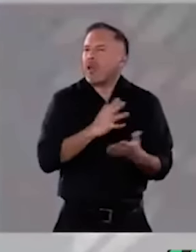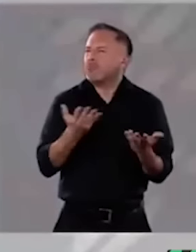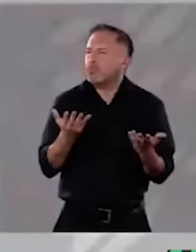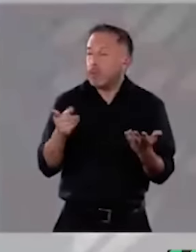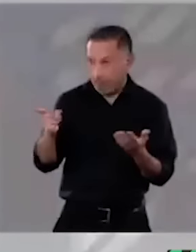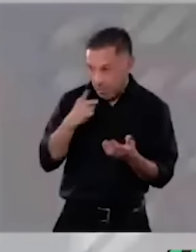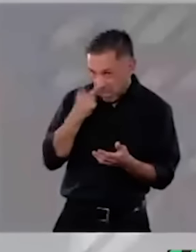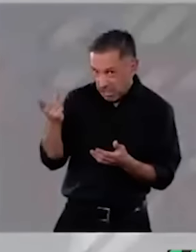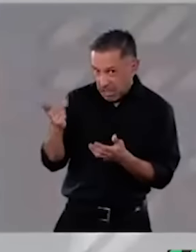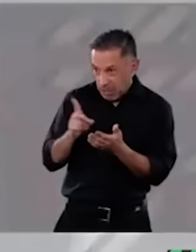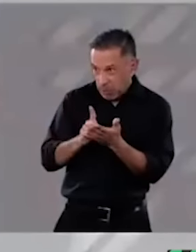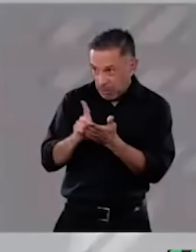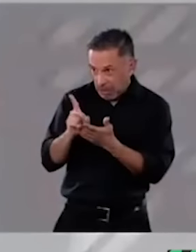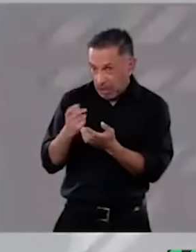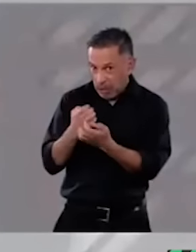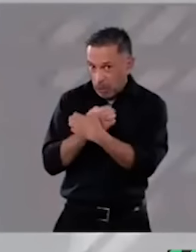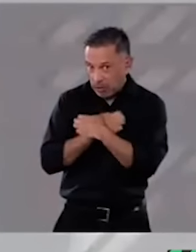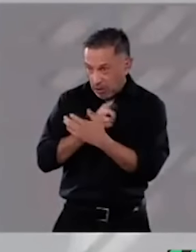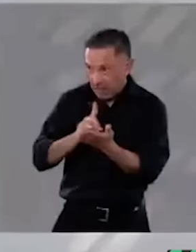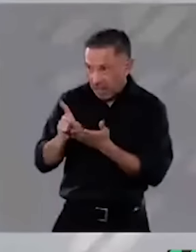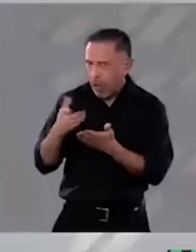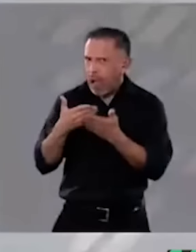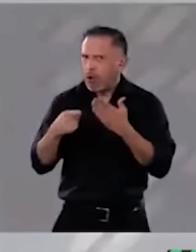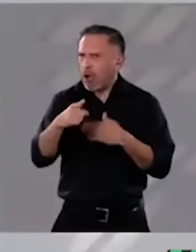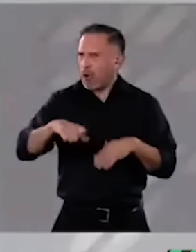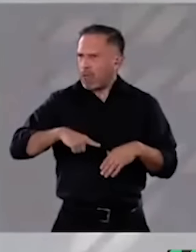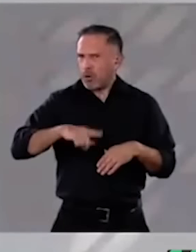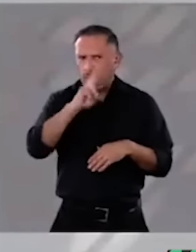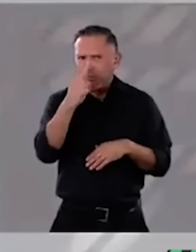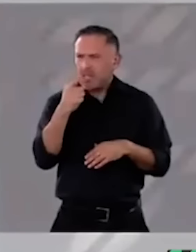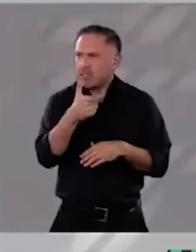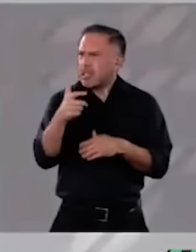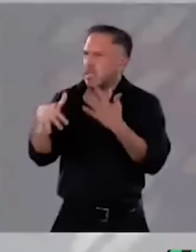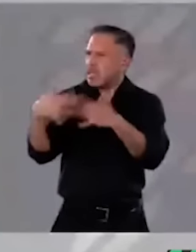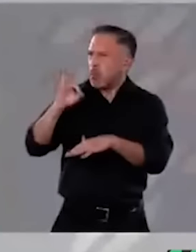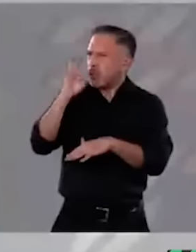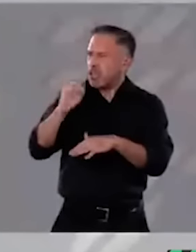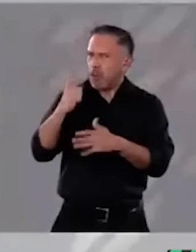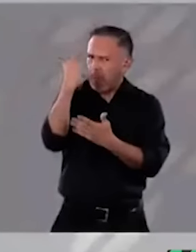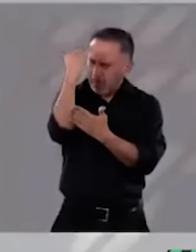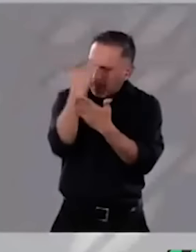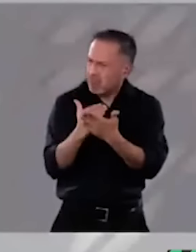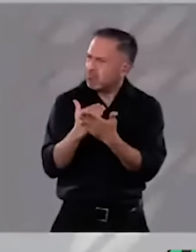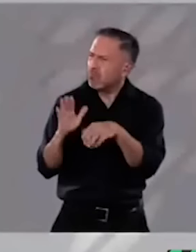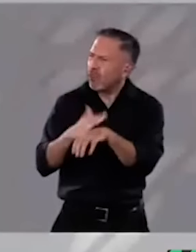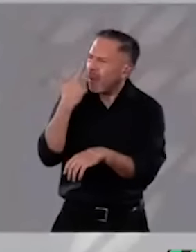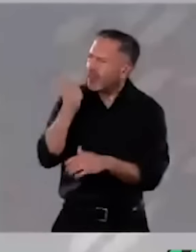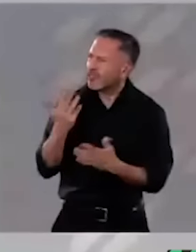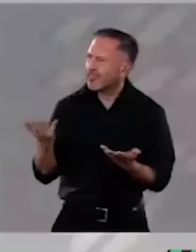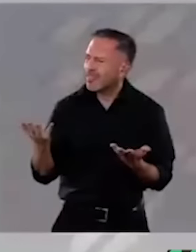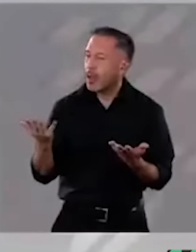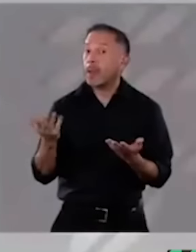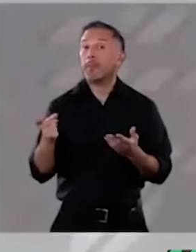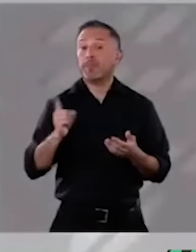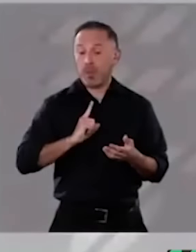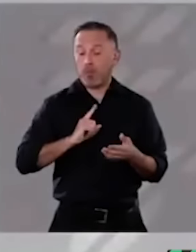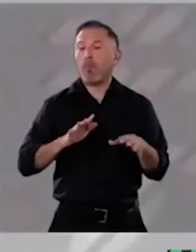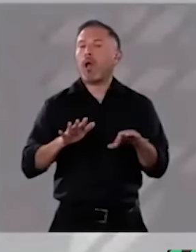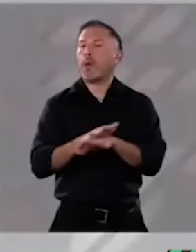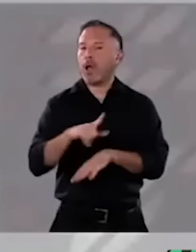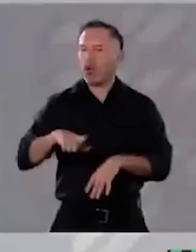en 15% el presupuesto para las universidades públicas? Nosotros vamos a hacer un verdadero programa educativo que atienda